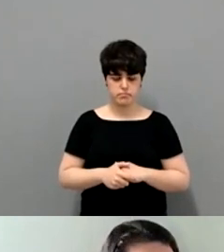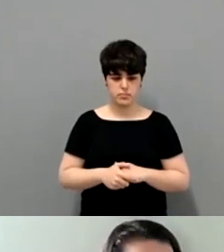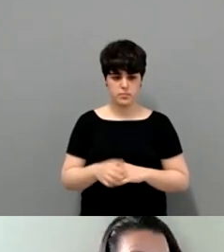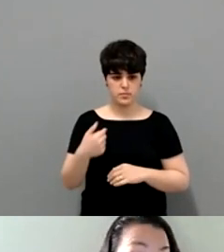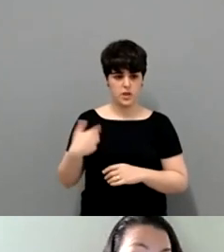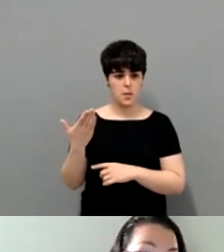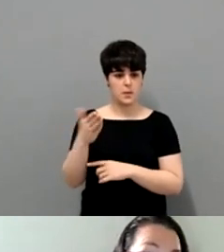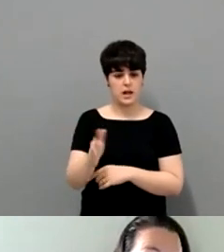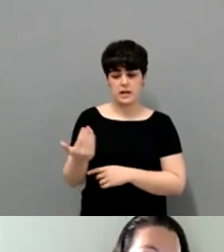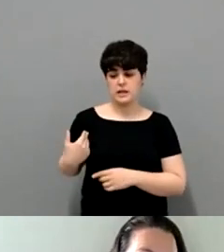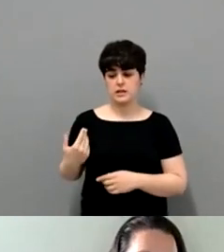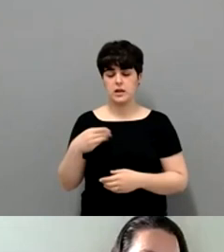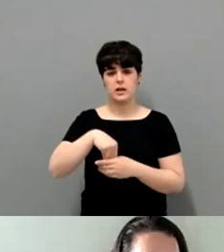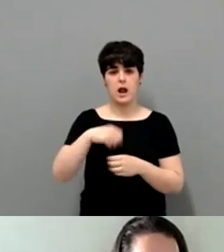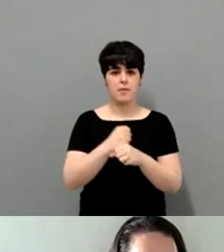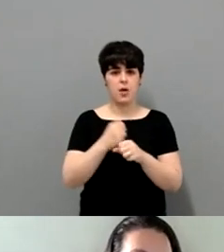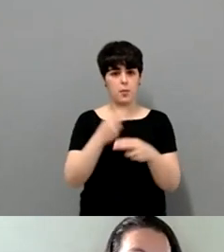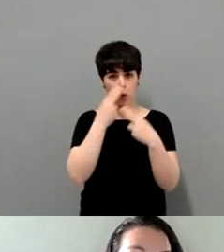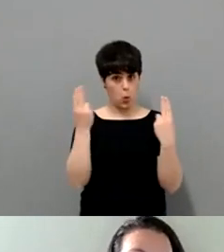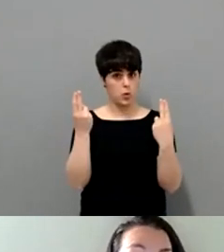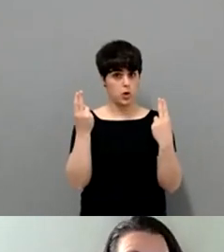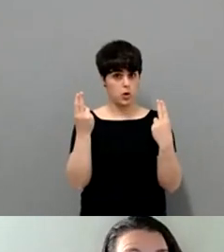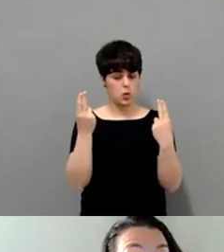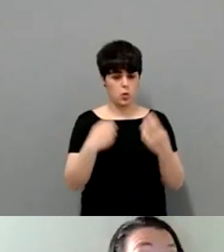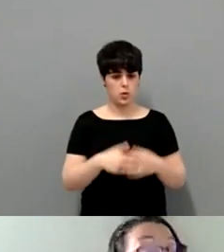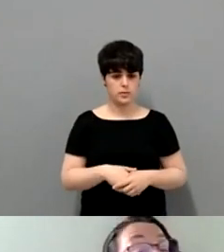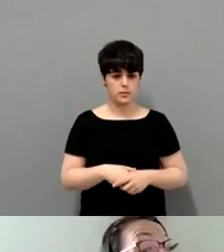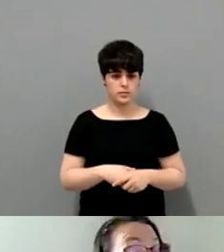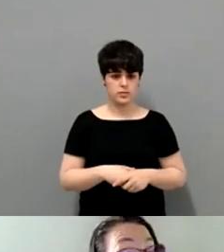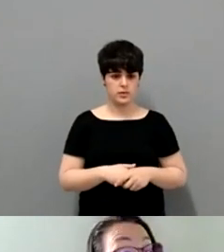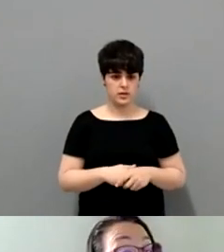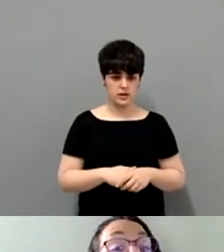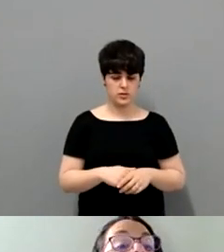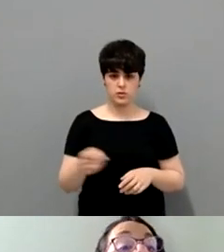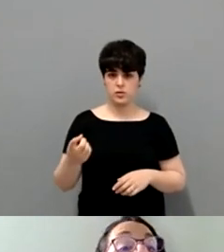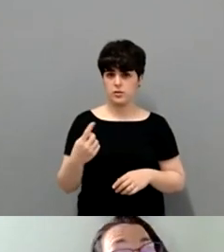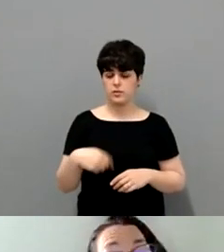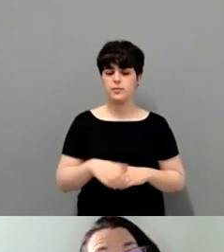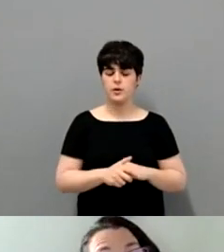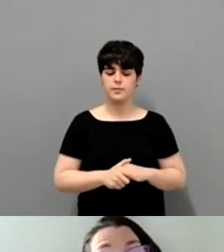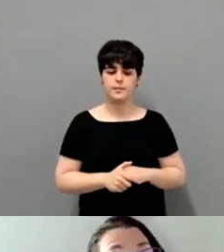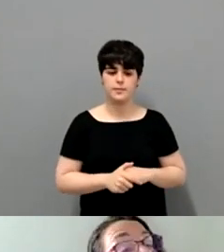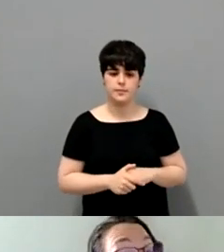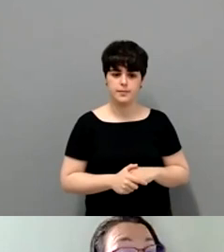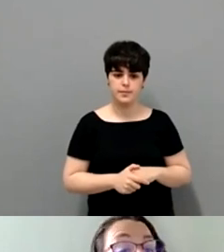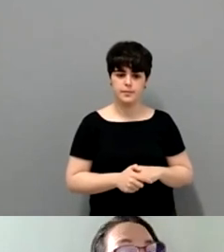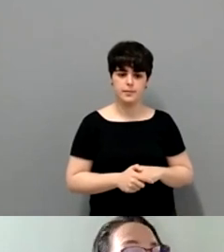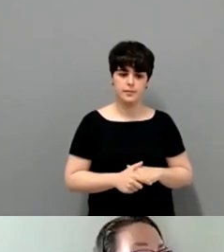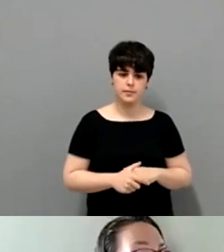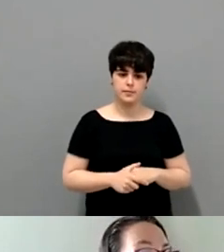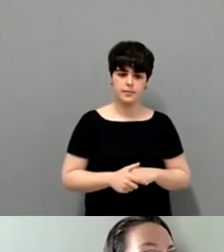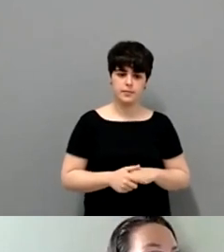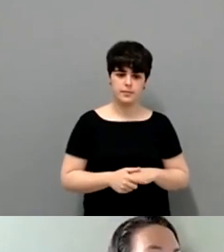me presenté a empleo público. Y me inscribí en la bolsa.